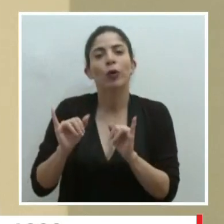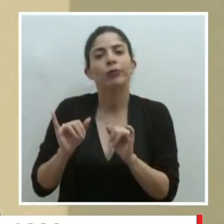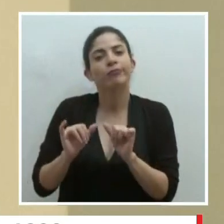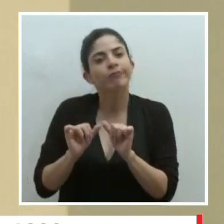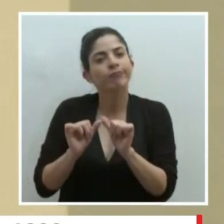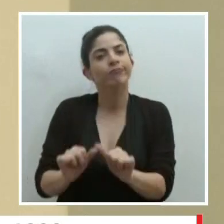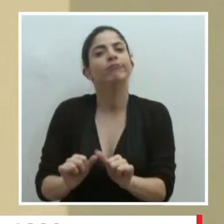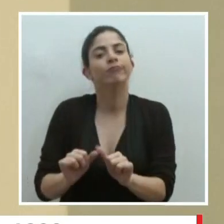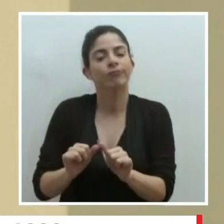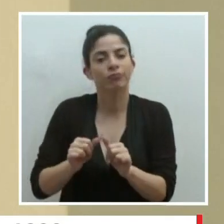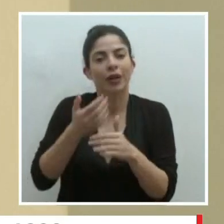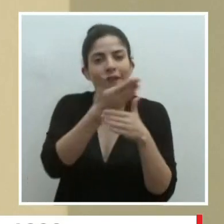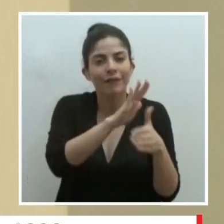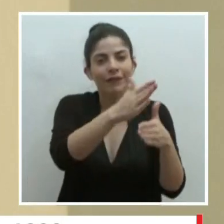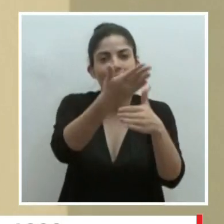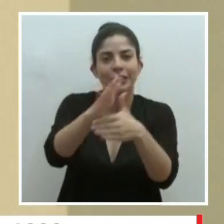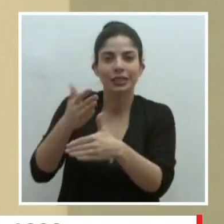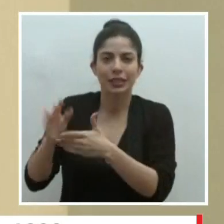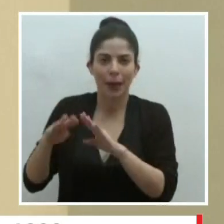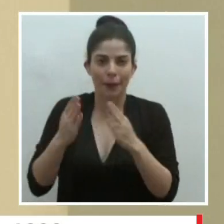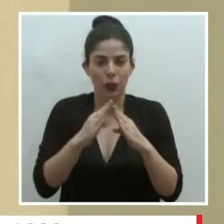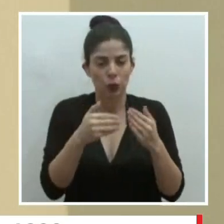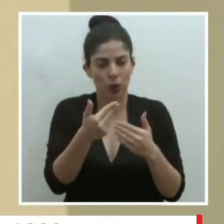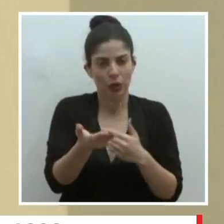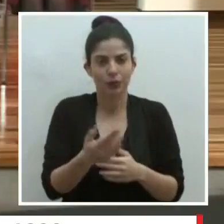mantenerse en lo que ha sido las fases de apertura.